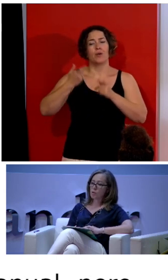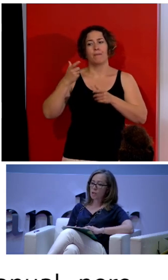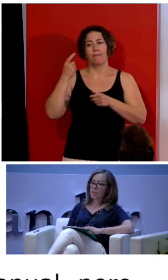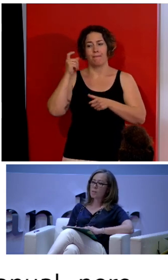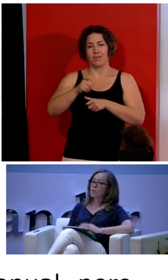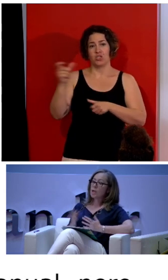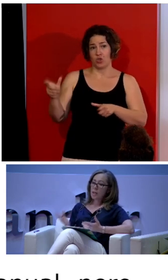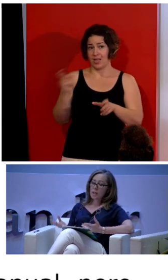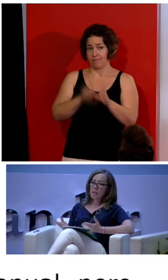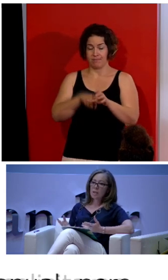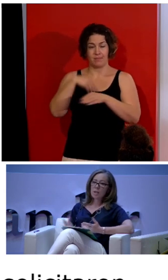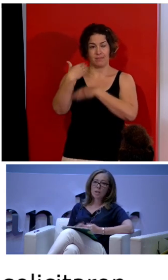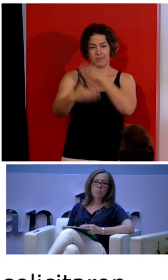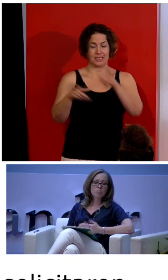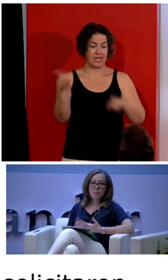proceso selectivo.